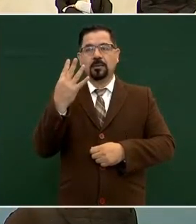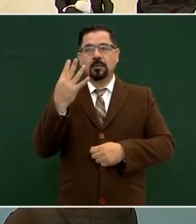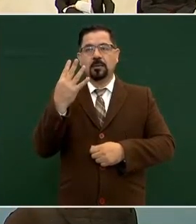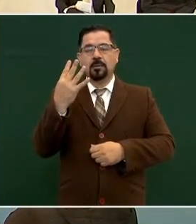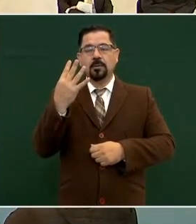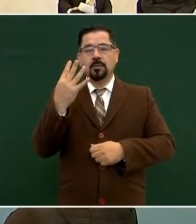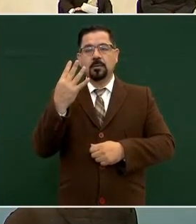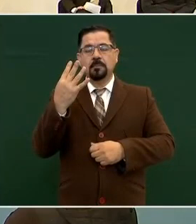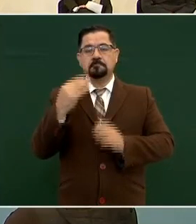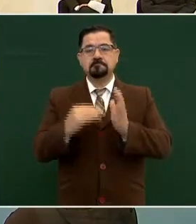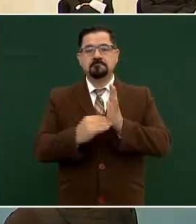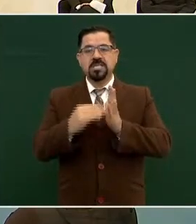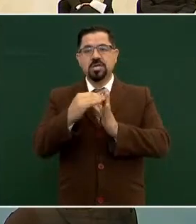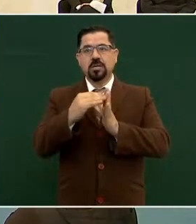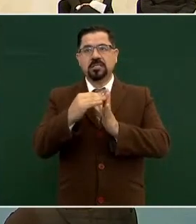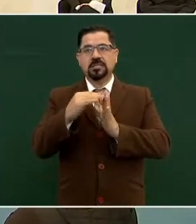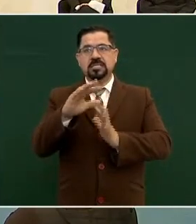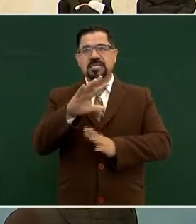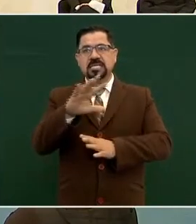4.500.000